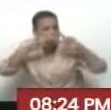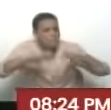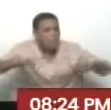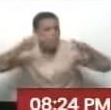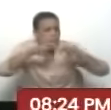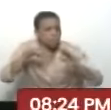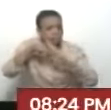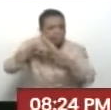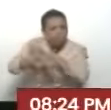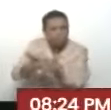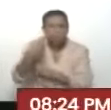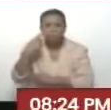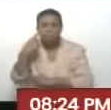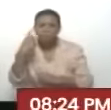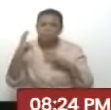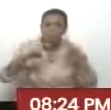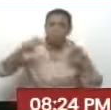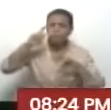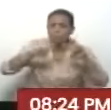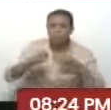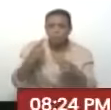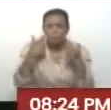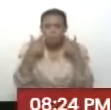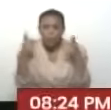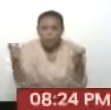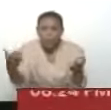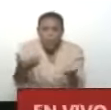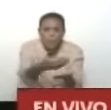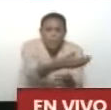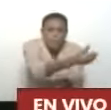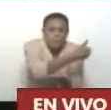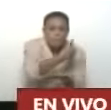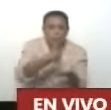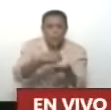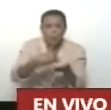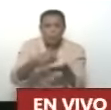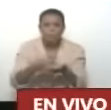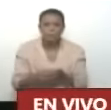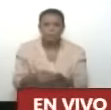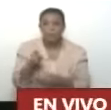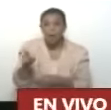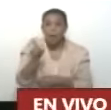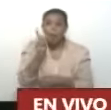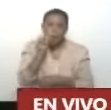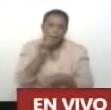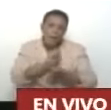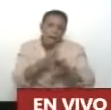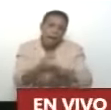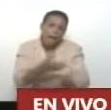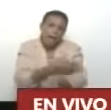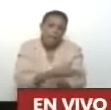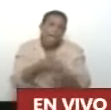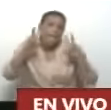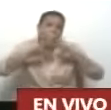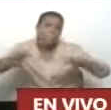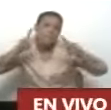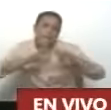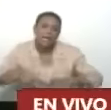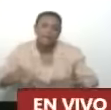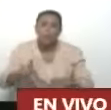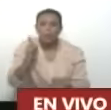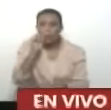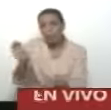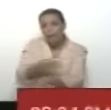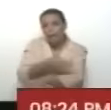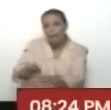está metido en tantos temas. Ahorita ha esclarecido el crimen de este joven Cancerbero. Cancerbero, sí. ¿Ah? Él esclarece crímenes